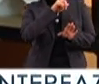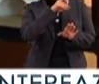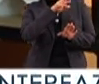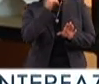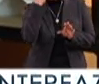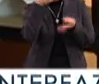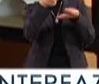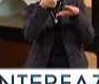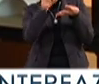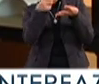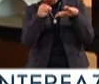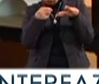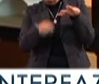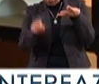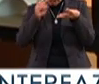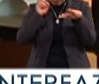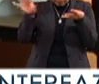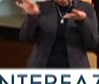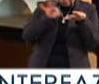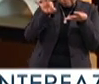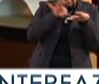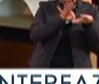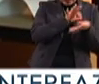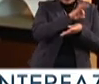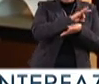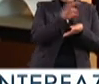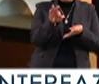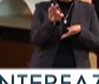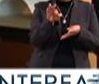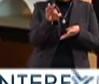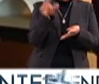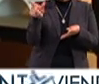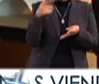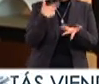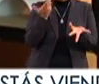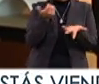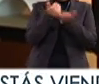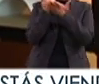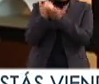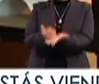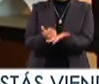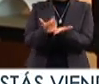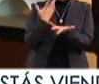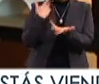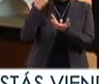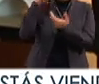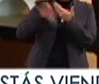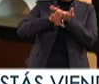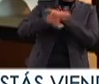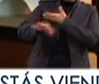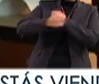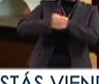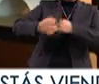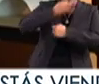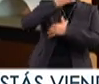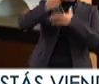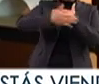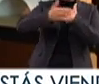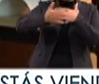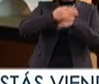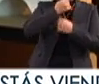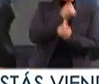principalmente que fueran participes en la prevención en obesidad desde